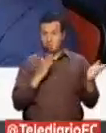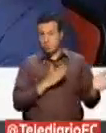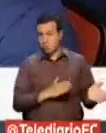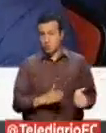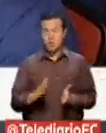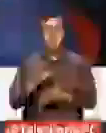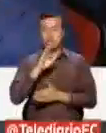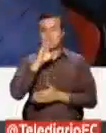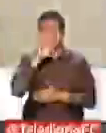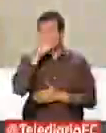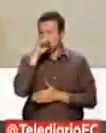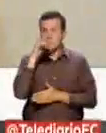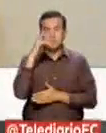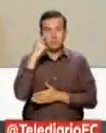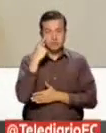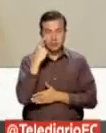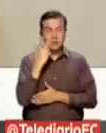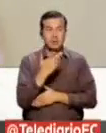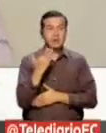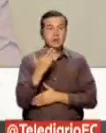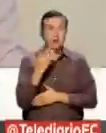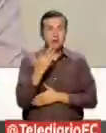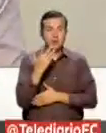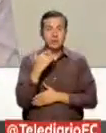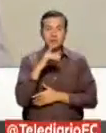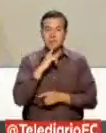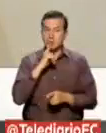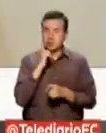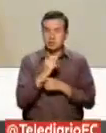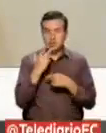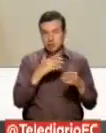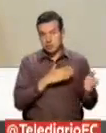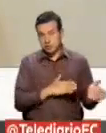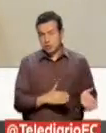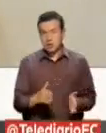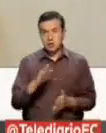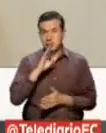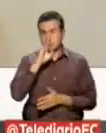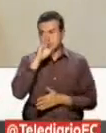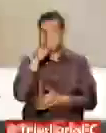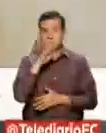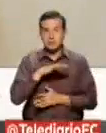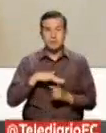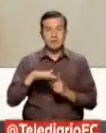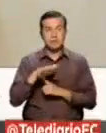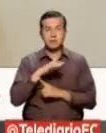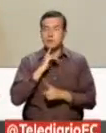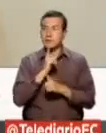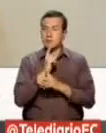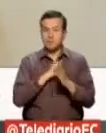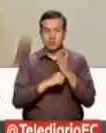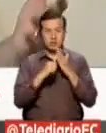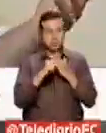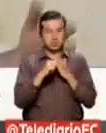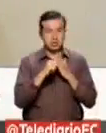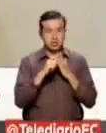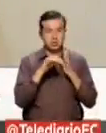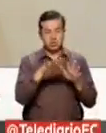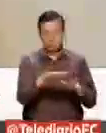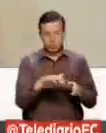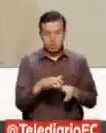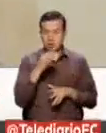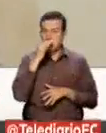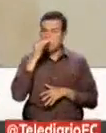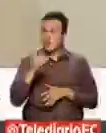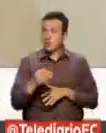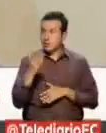forma burocrática más que técnica. Realmente hemos estado desconectados entre el Ministerio de Agricultura y las